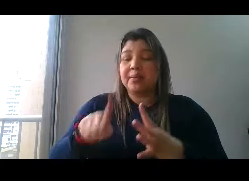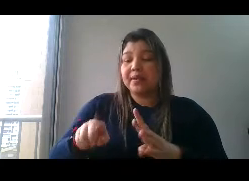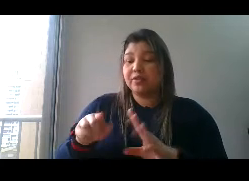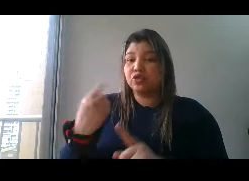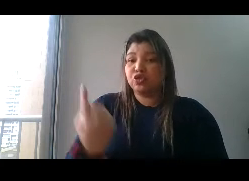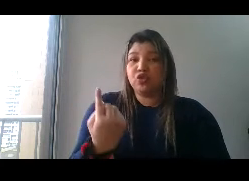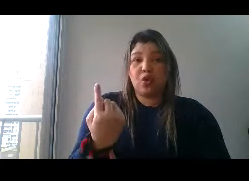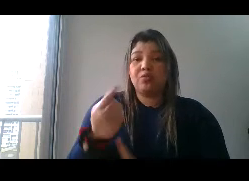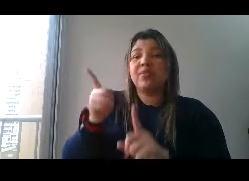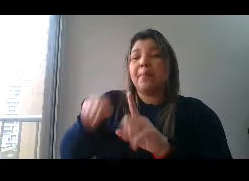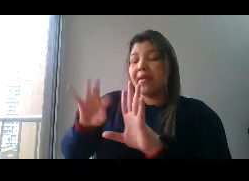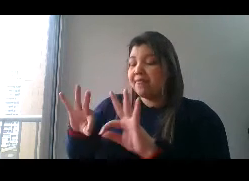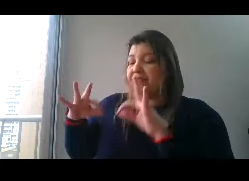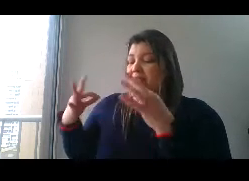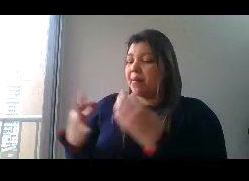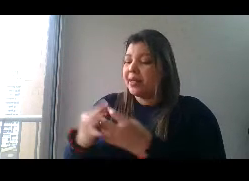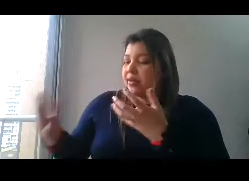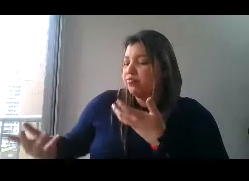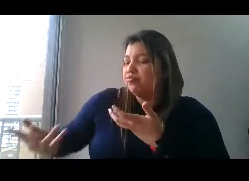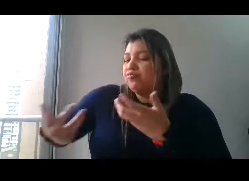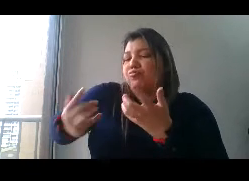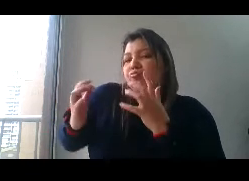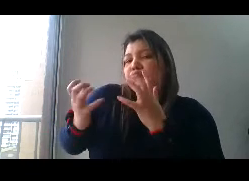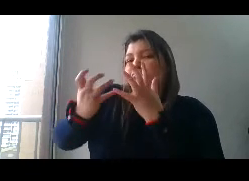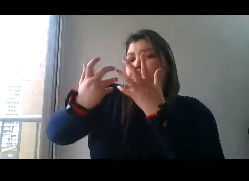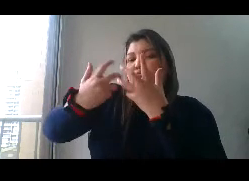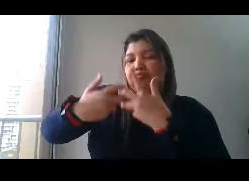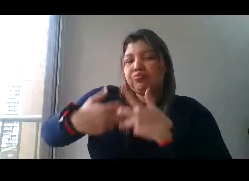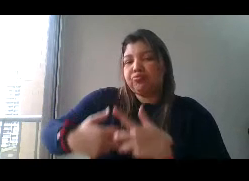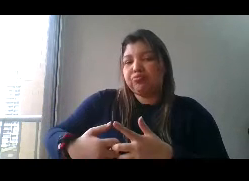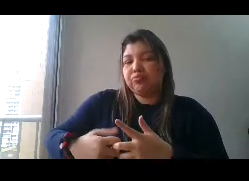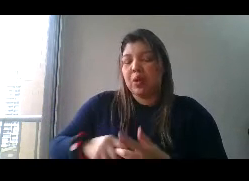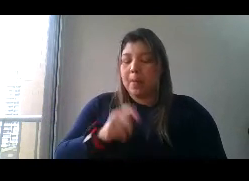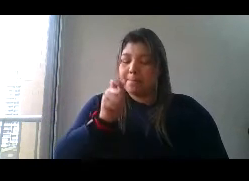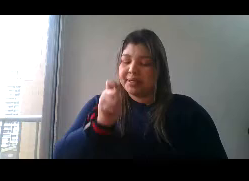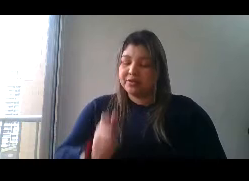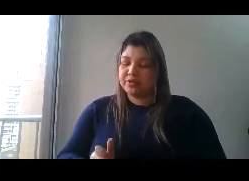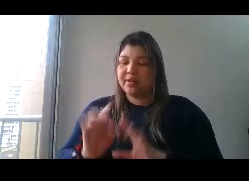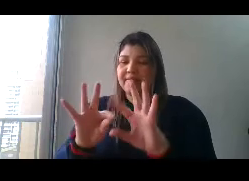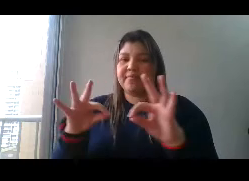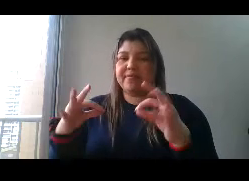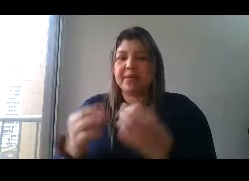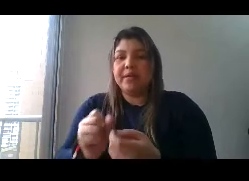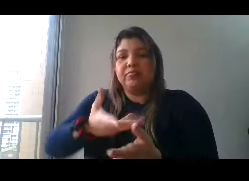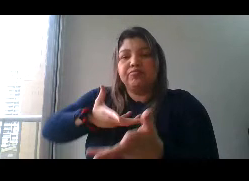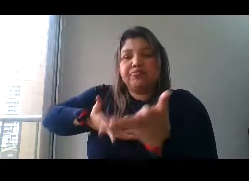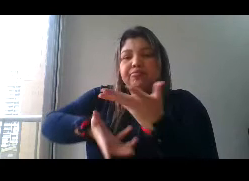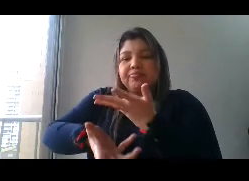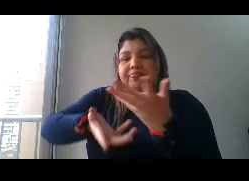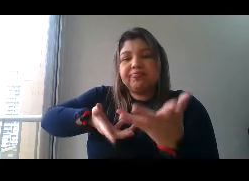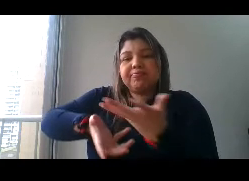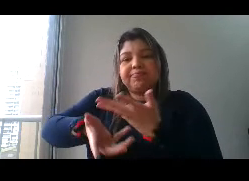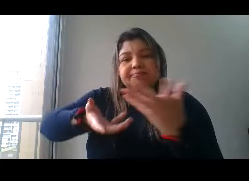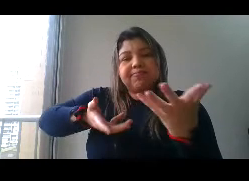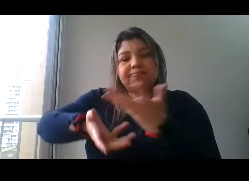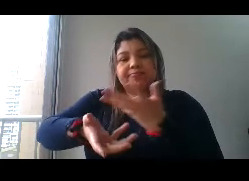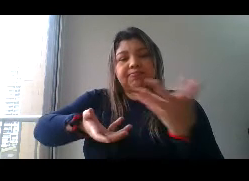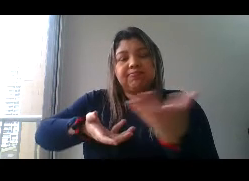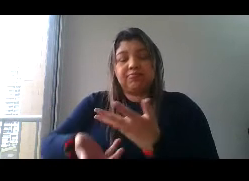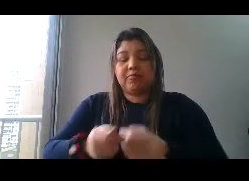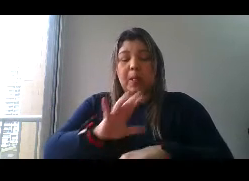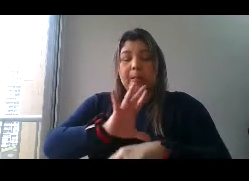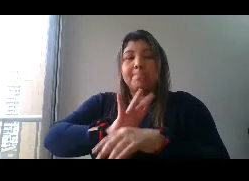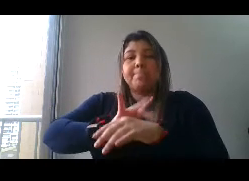se habla mucho del principio de relación médico-paciente. Esa relación médico-paciente que ha ido